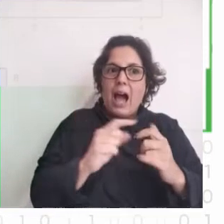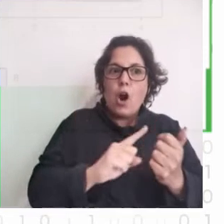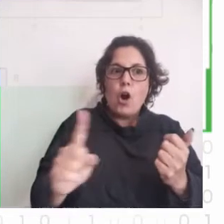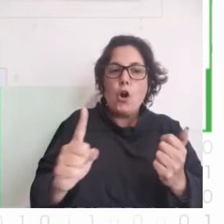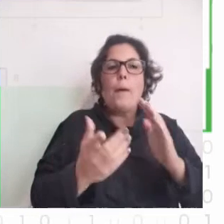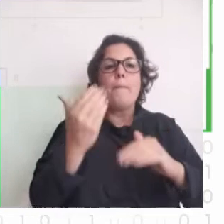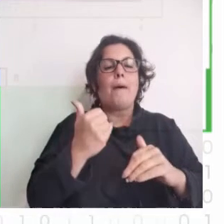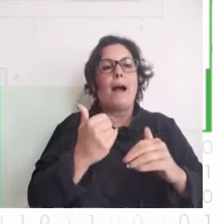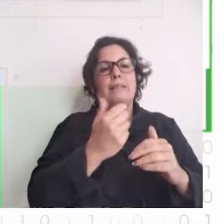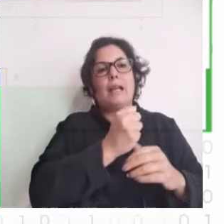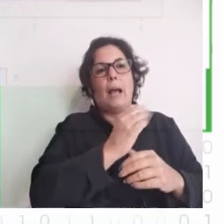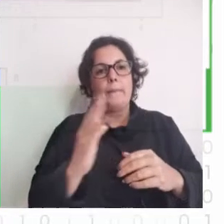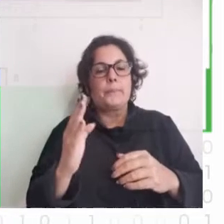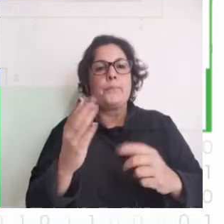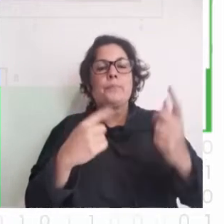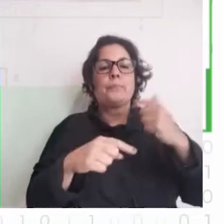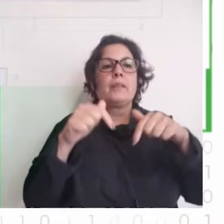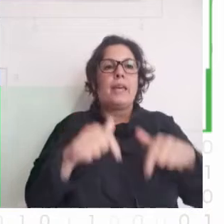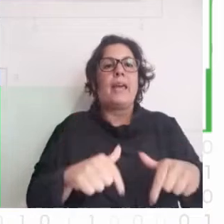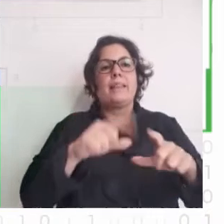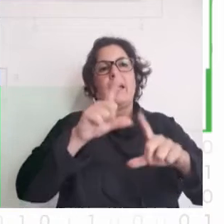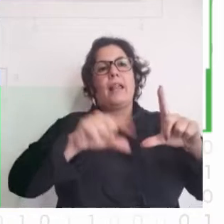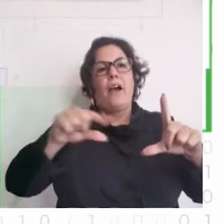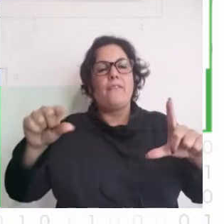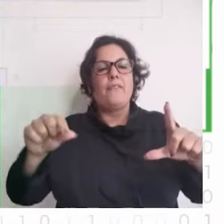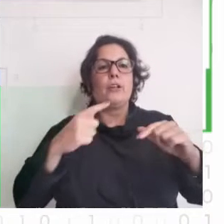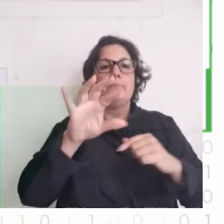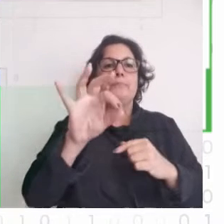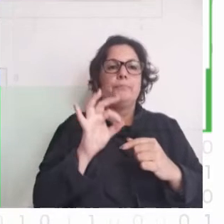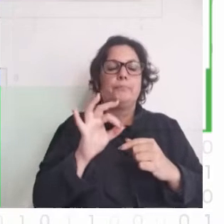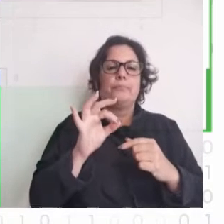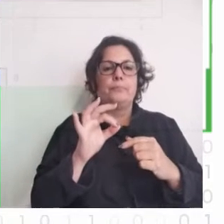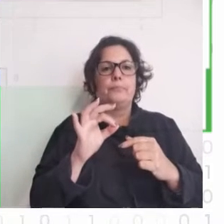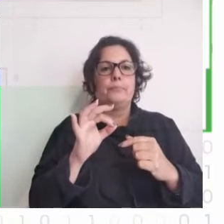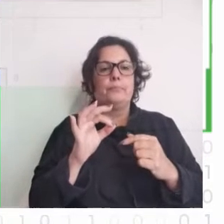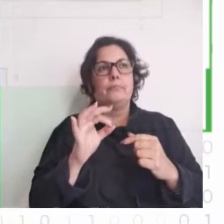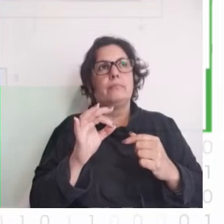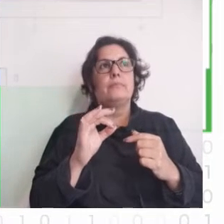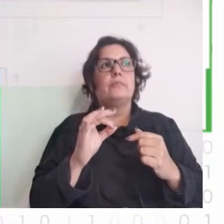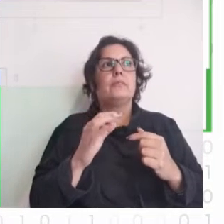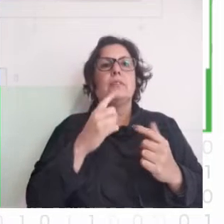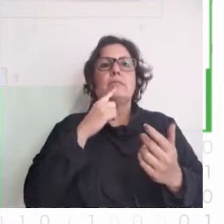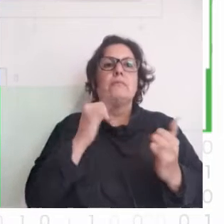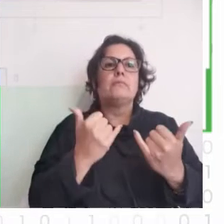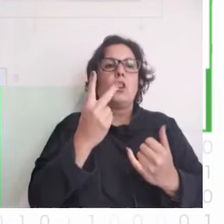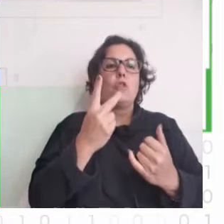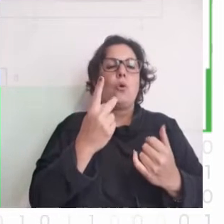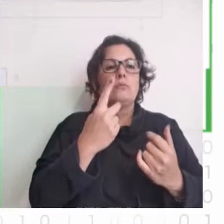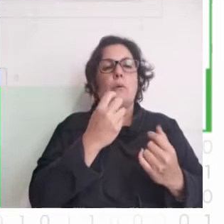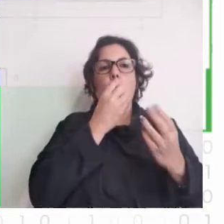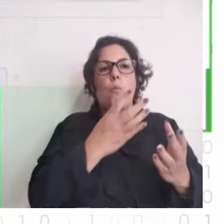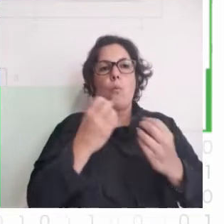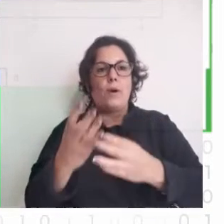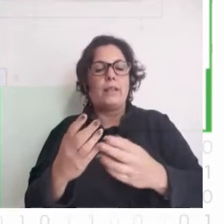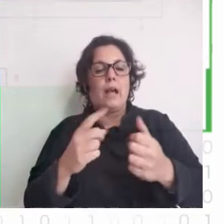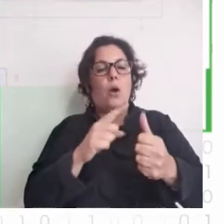aplicaciones. Este gráfico que elegí aquí resume, digamos, 2 de las ventajas. Uno es el